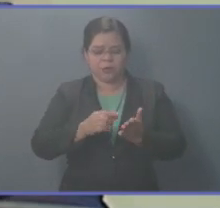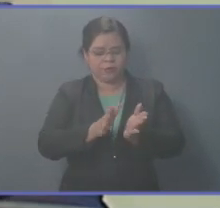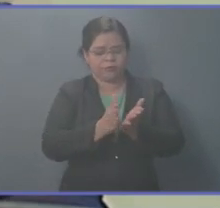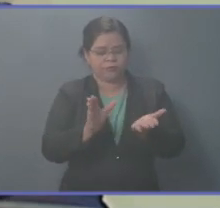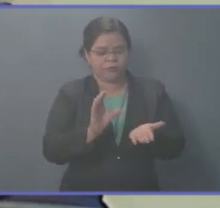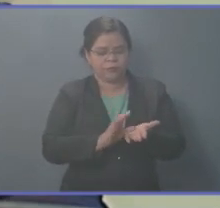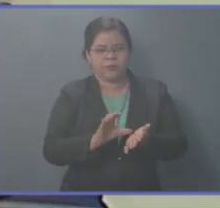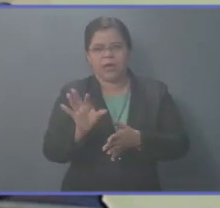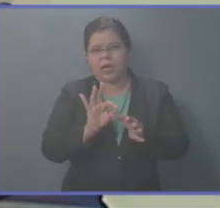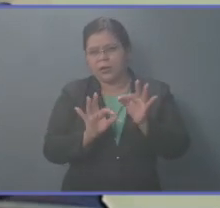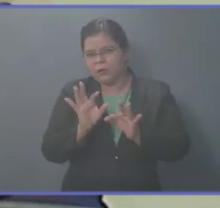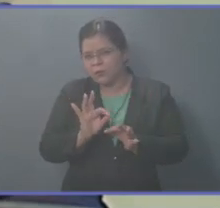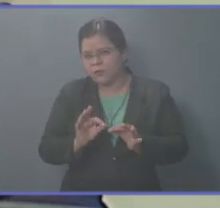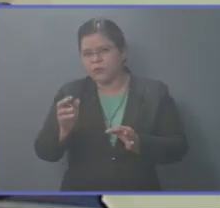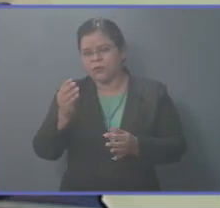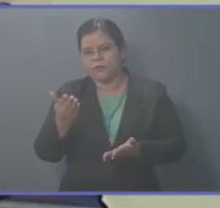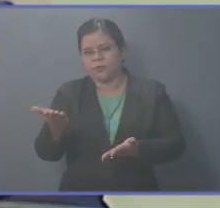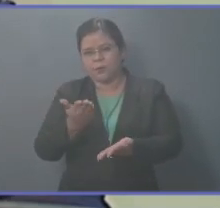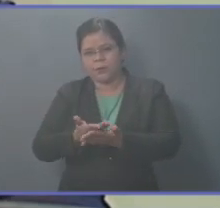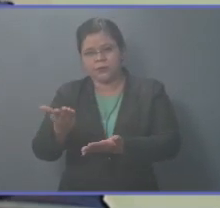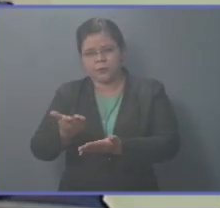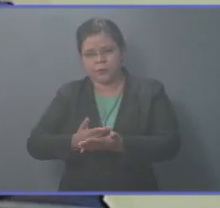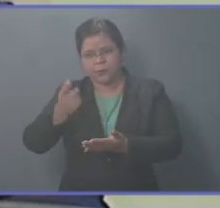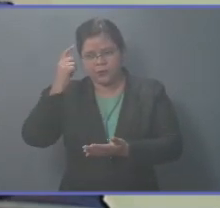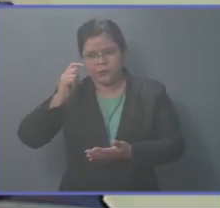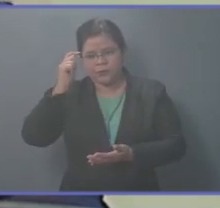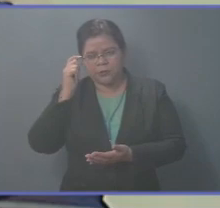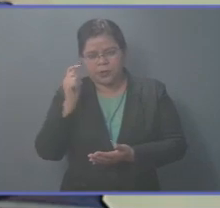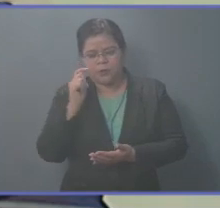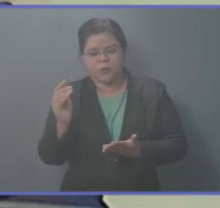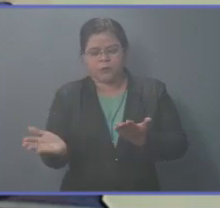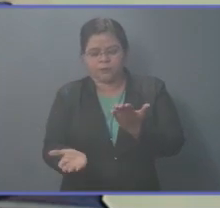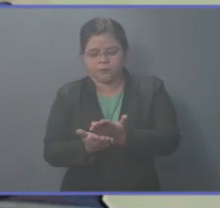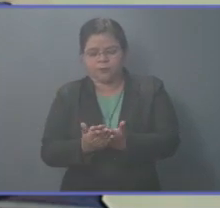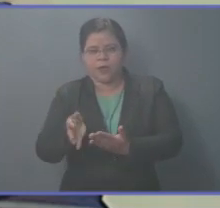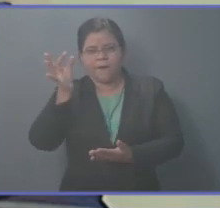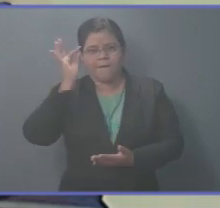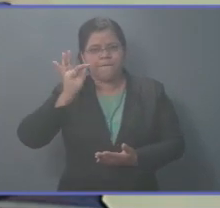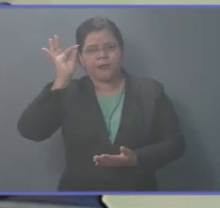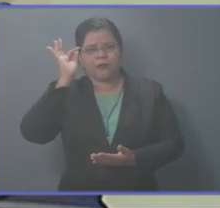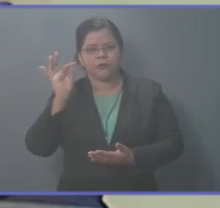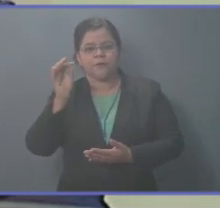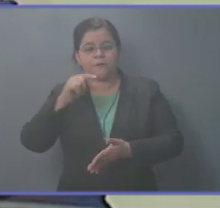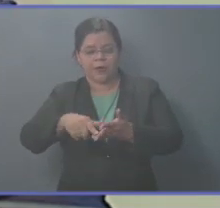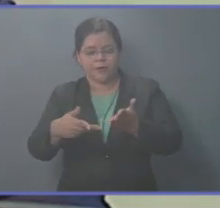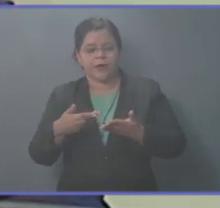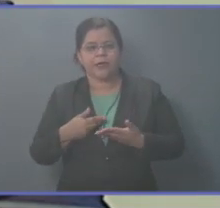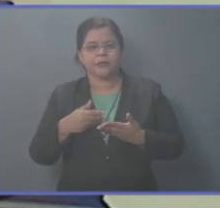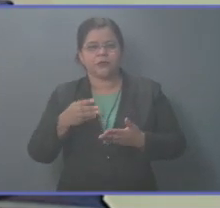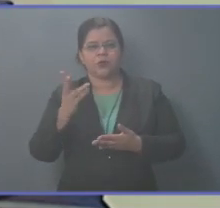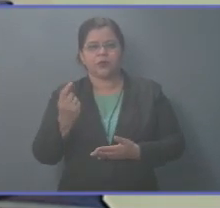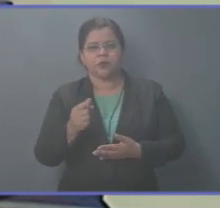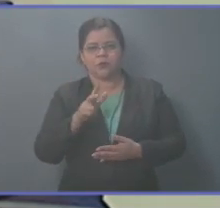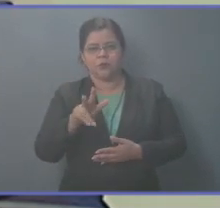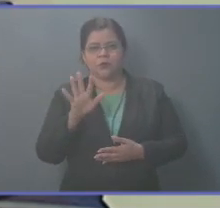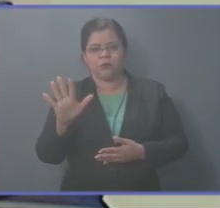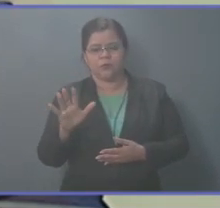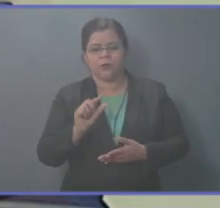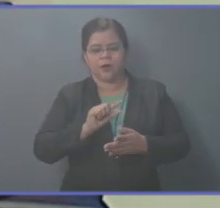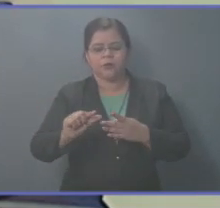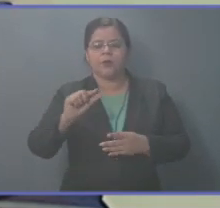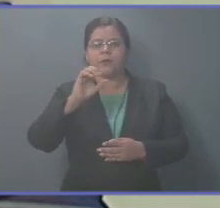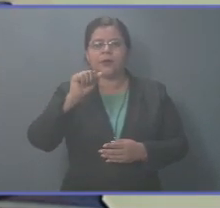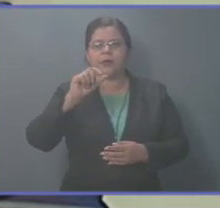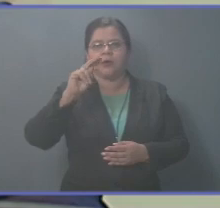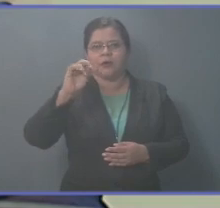Constitucional, algunas alternativas teóricas y propuestas, en Doxa, Cuaderno de Filosofía y Derecho, número 35, Antonio Enrique Pérez Luño,